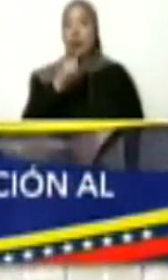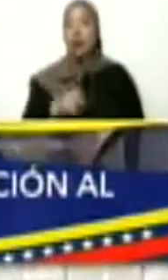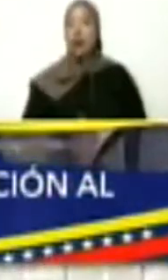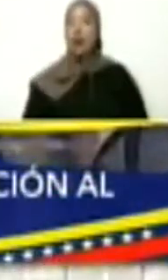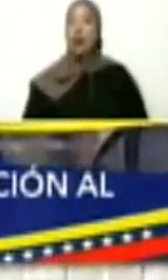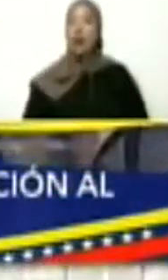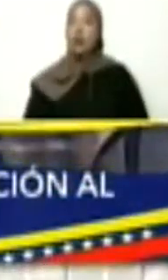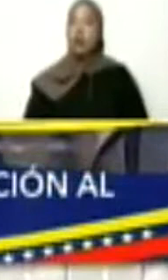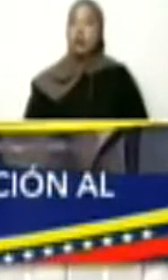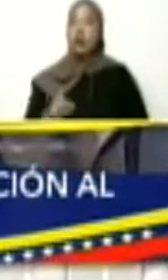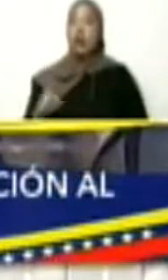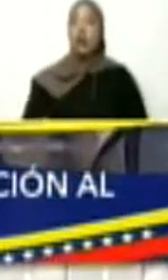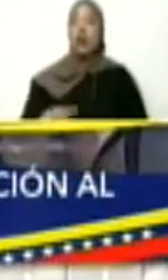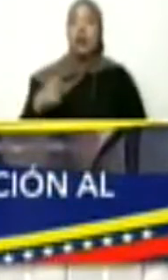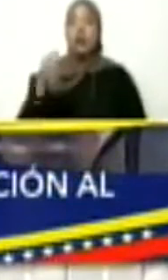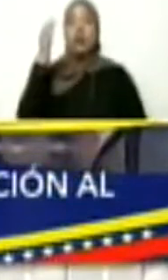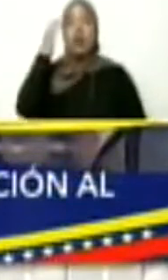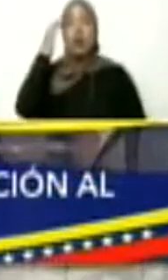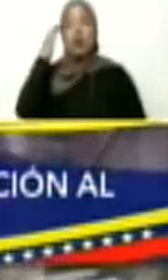Y lo otro,